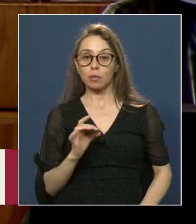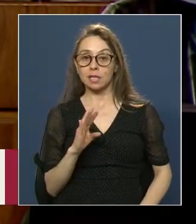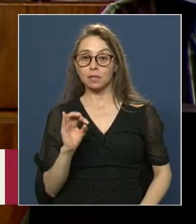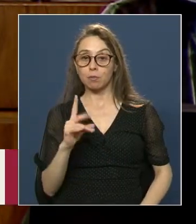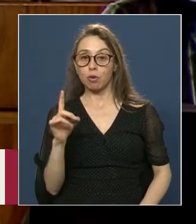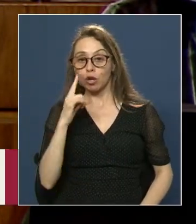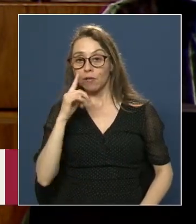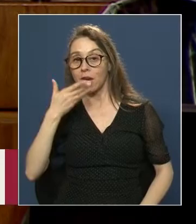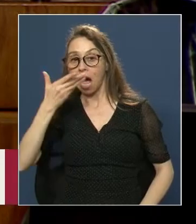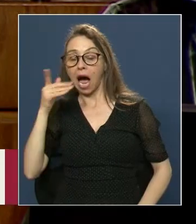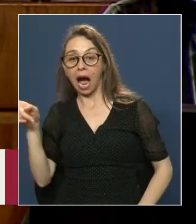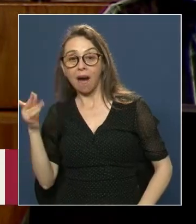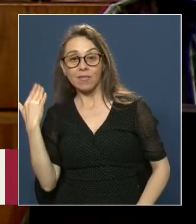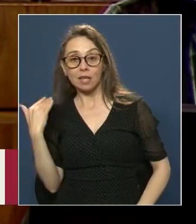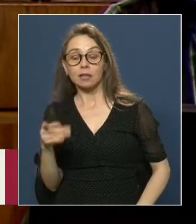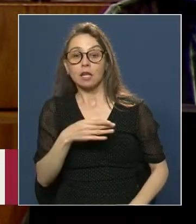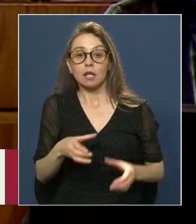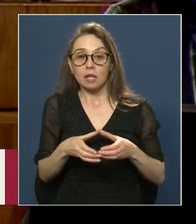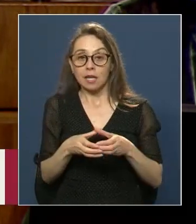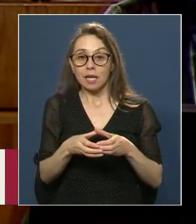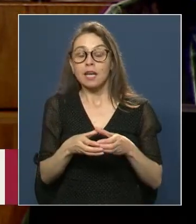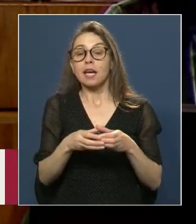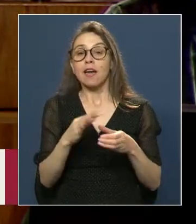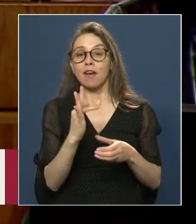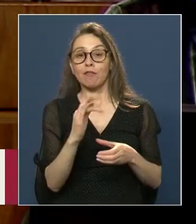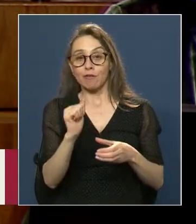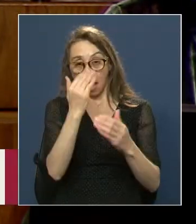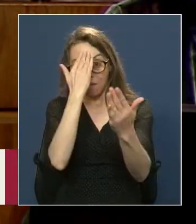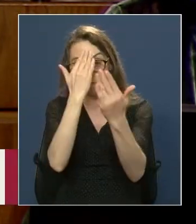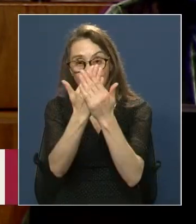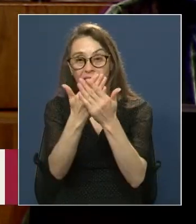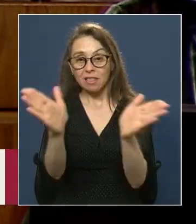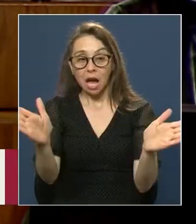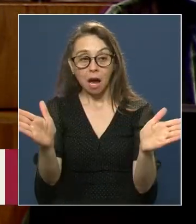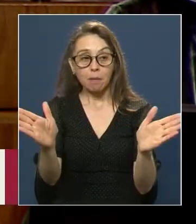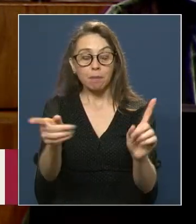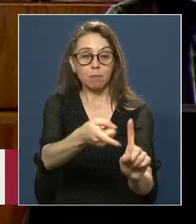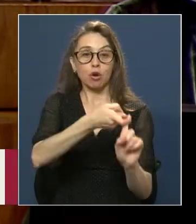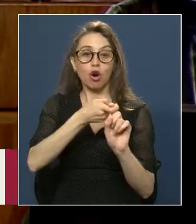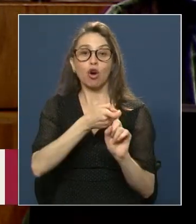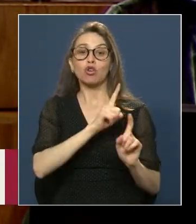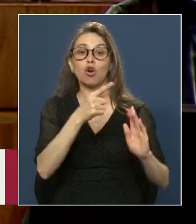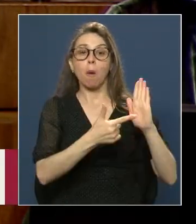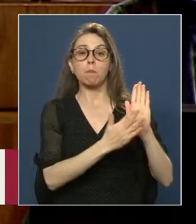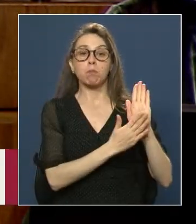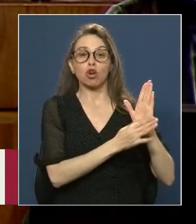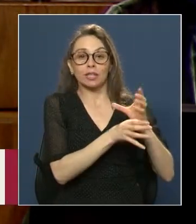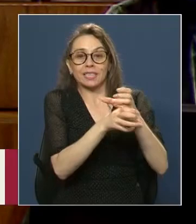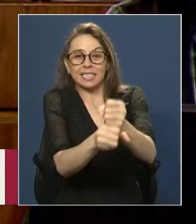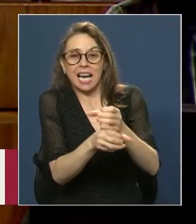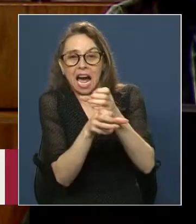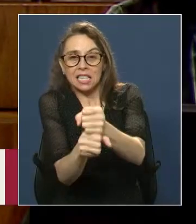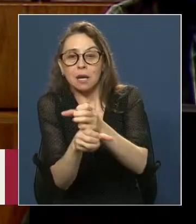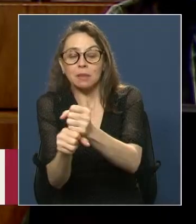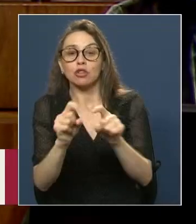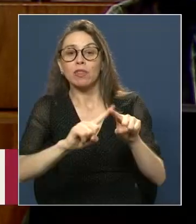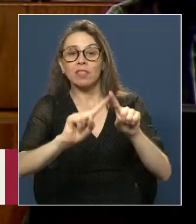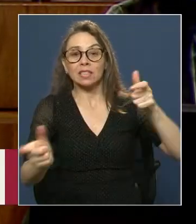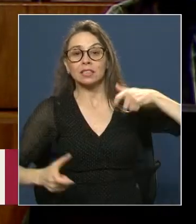intervención. Como Frente Amplio somos claros y no nos hacemos parte de la política represiva que los diferentes